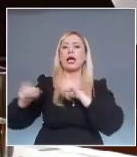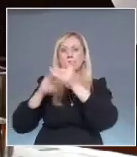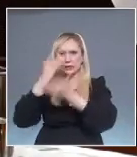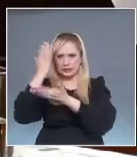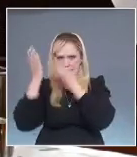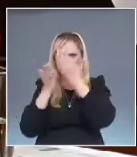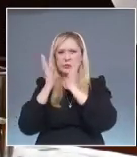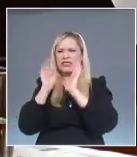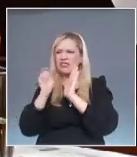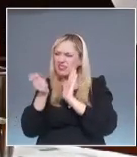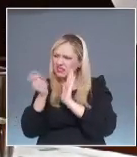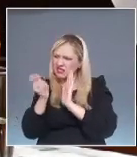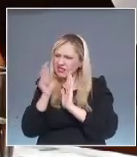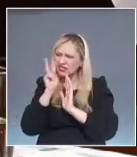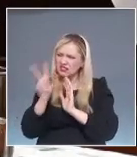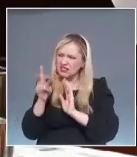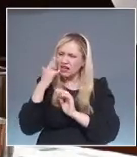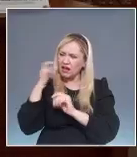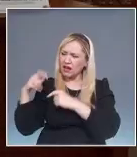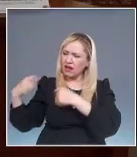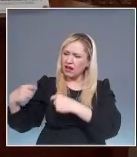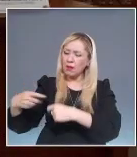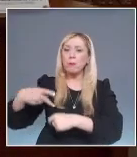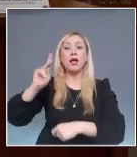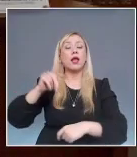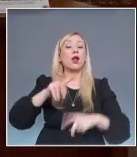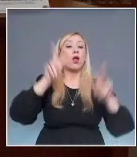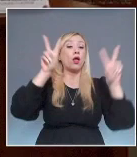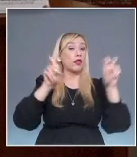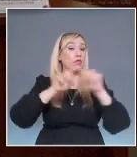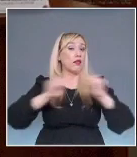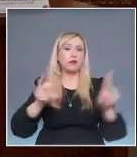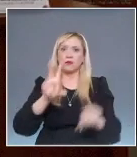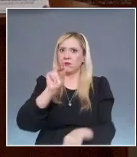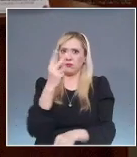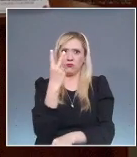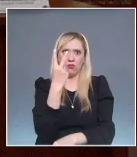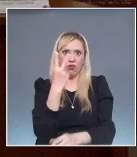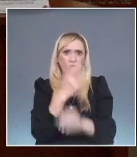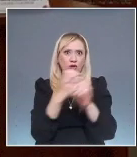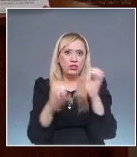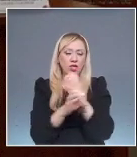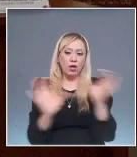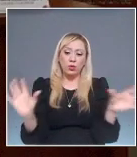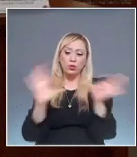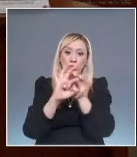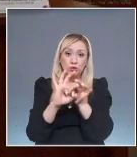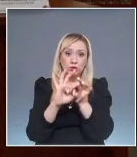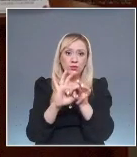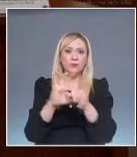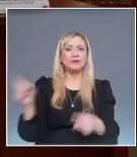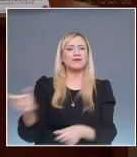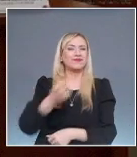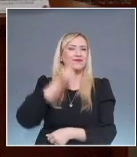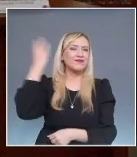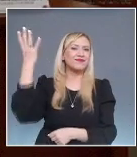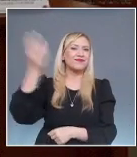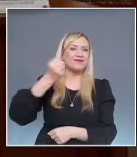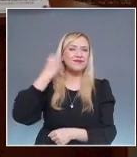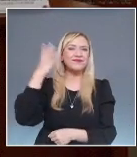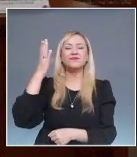pensar que son temas distintos. En la conferencia magistral que impartió en el Congreso, la ministra Ríos